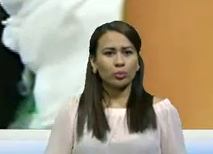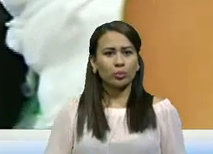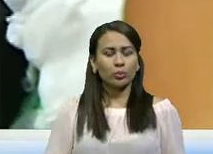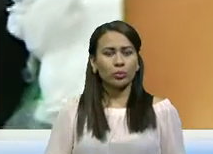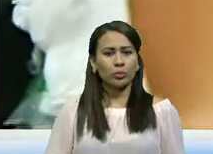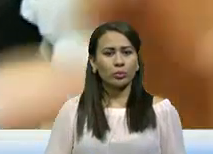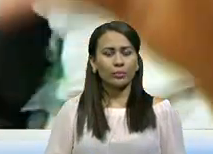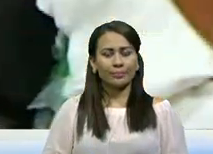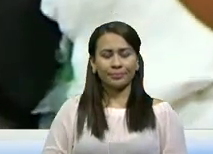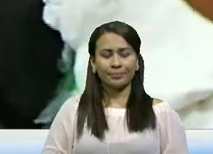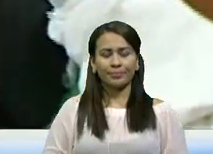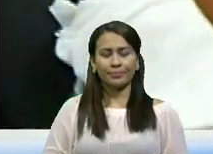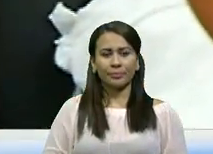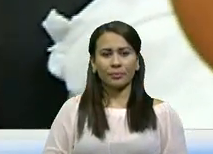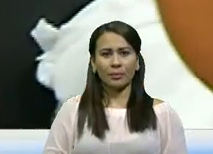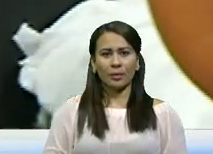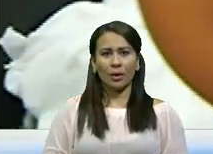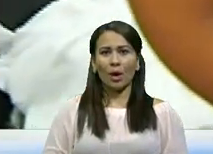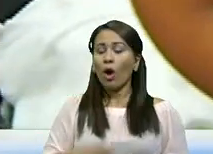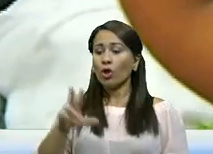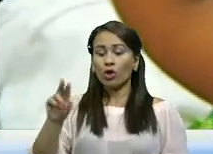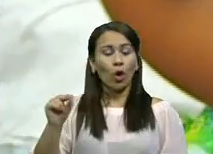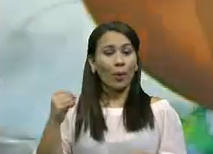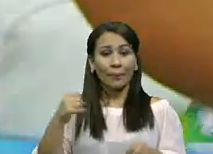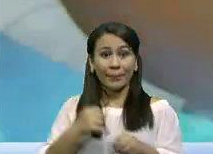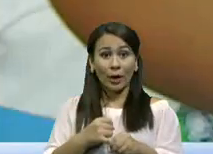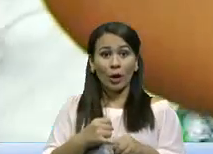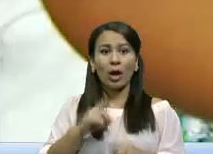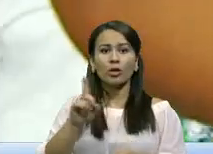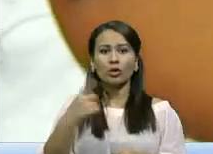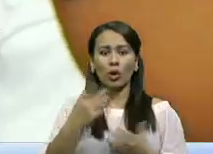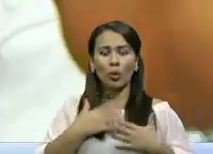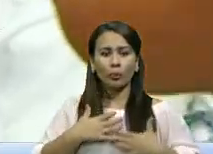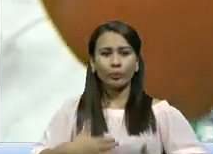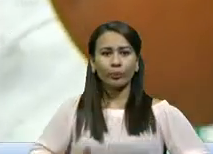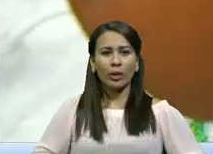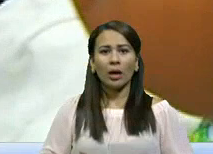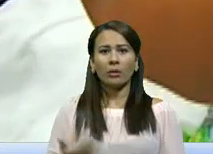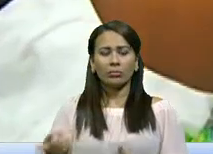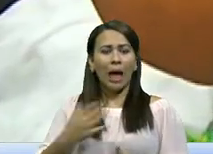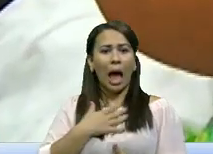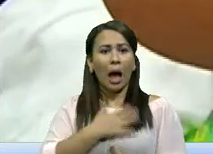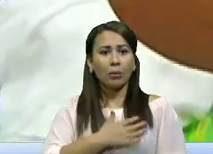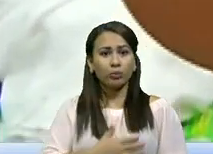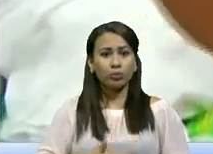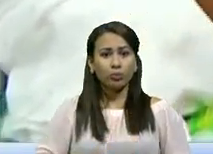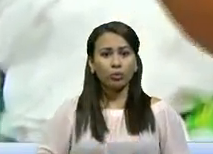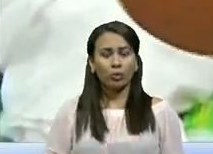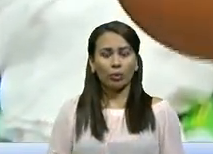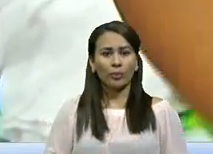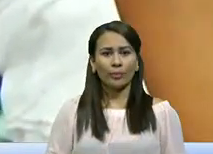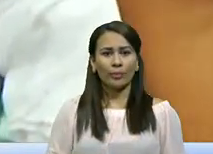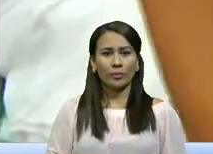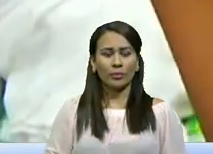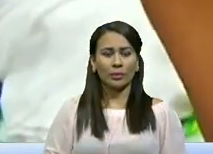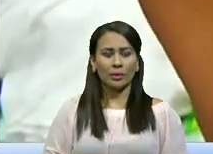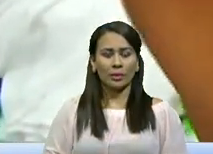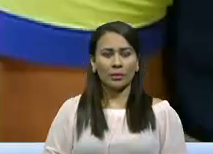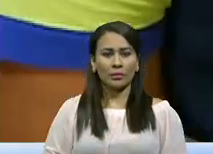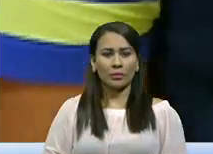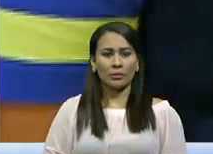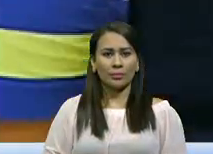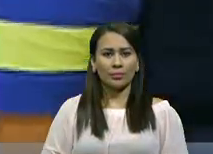sea, no la penetró, sí, pero quizás puede haber habido un abuso, solamente la manoseó, como se dice,